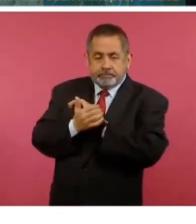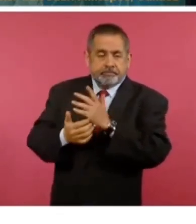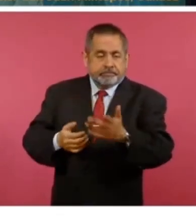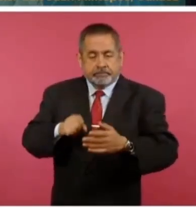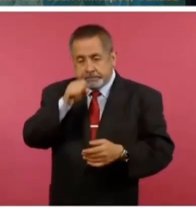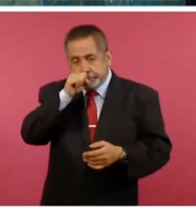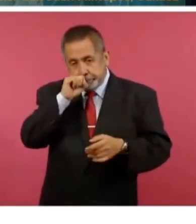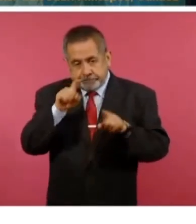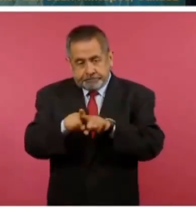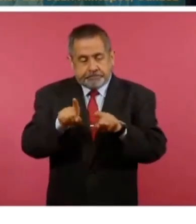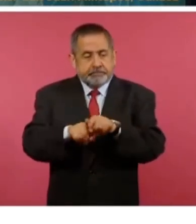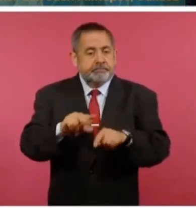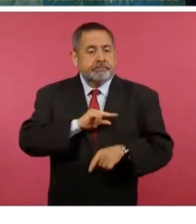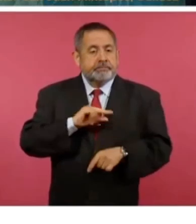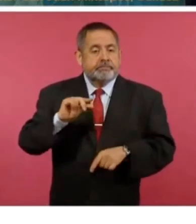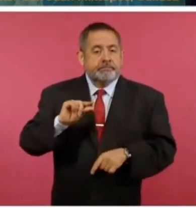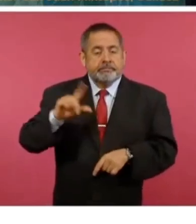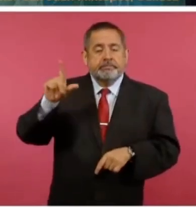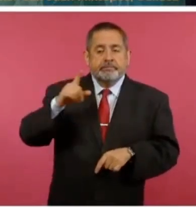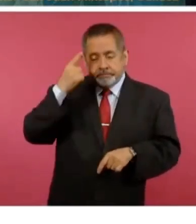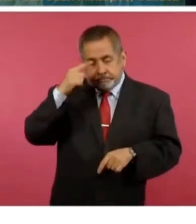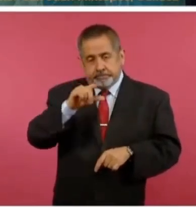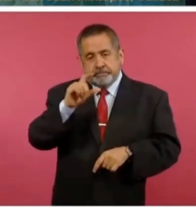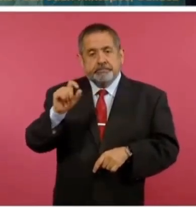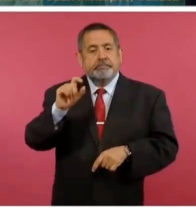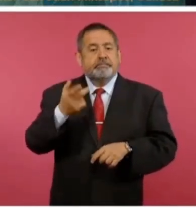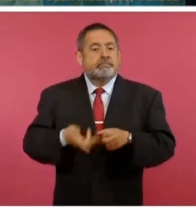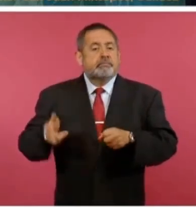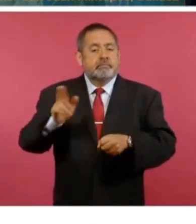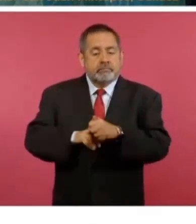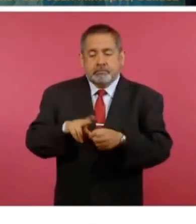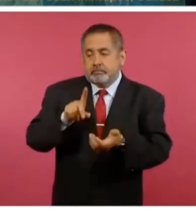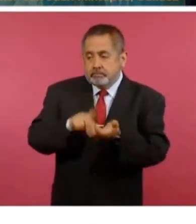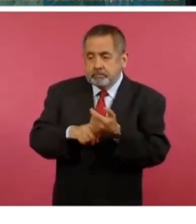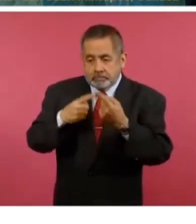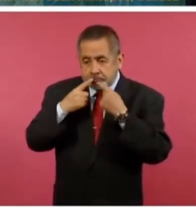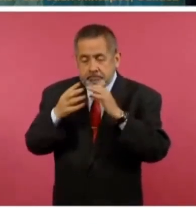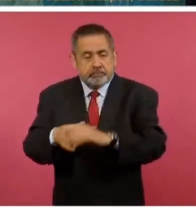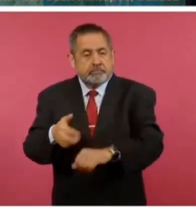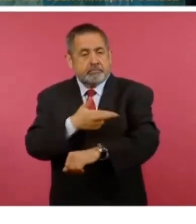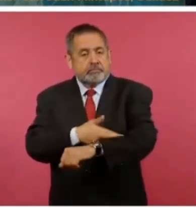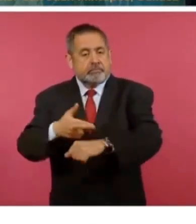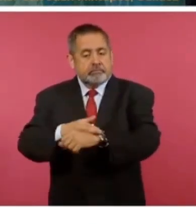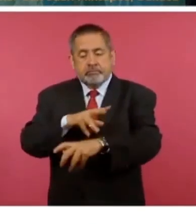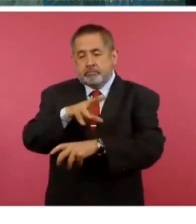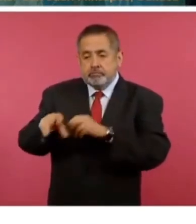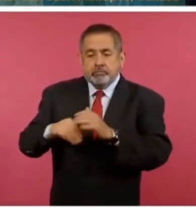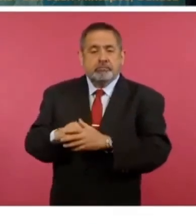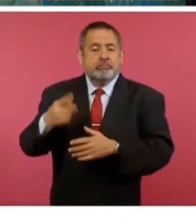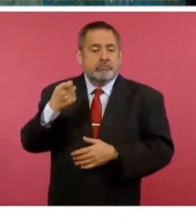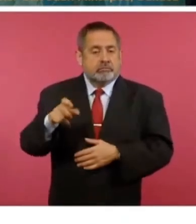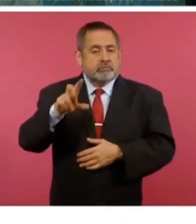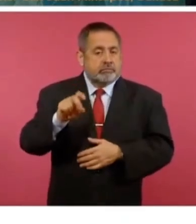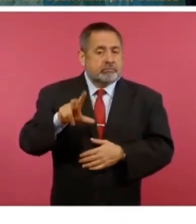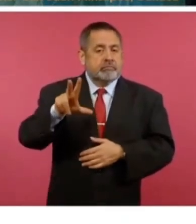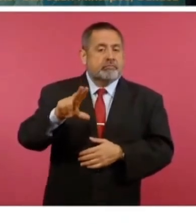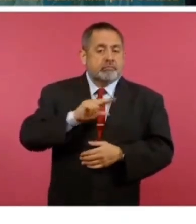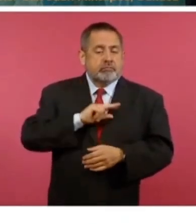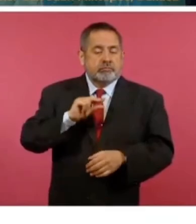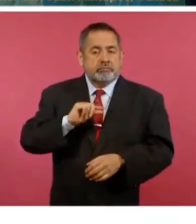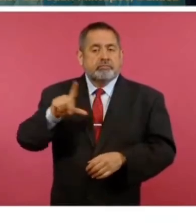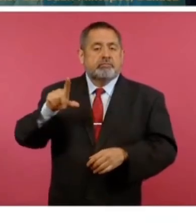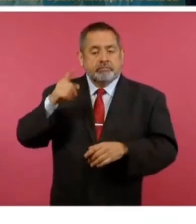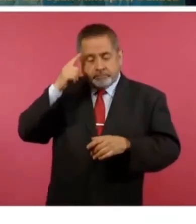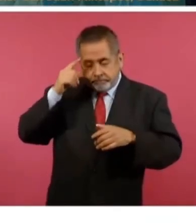y en el caso de médicos especialistas para 20 hospitales de zonas lejanas y marginadas también hay 138 especialistas